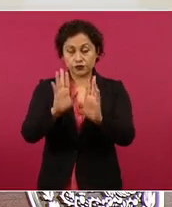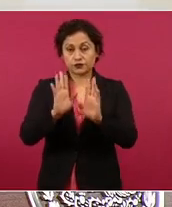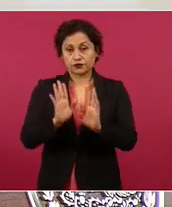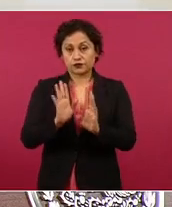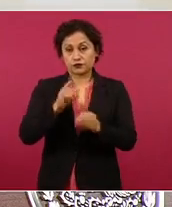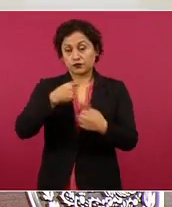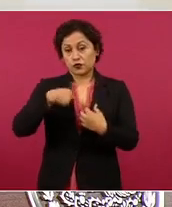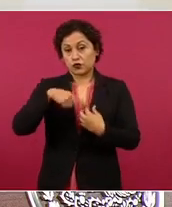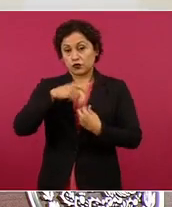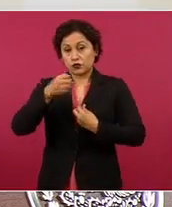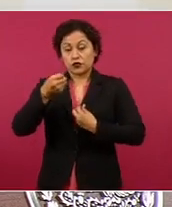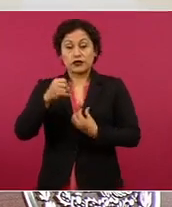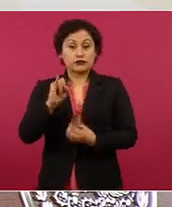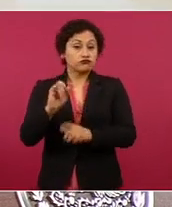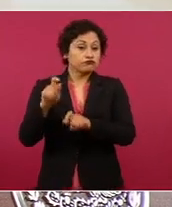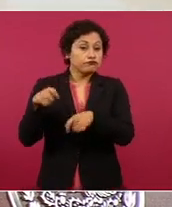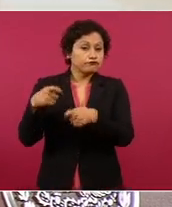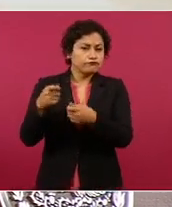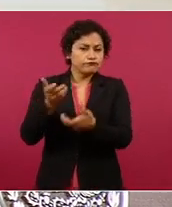tradición